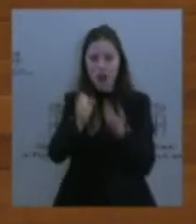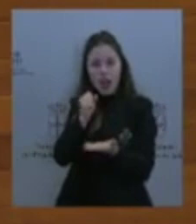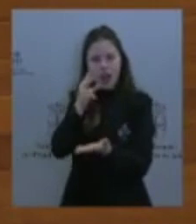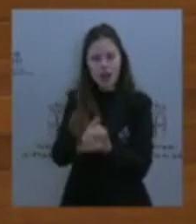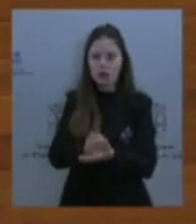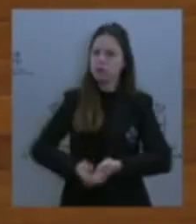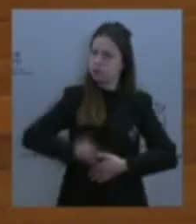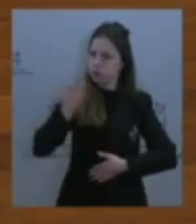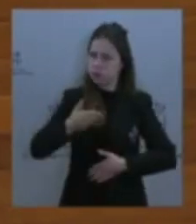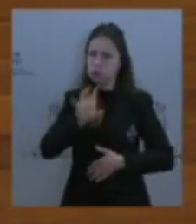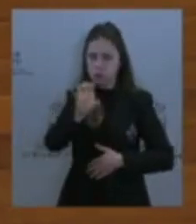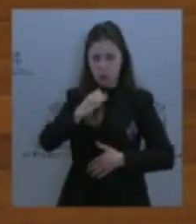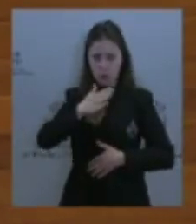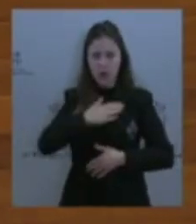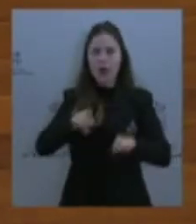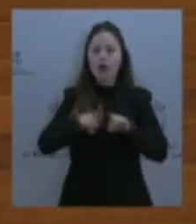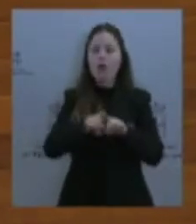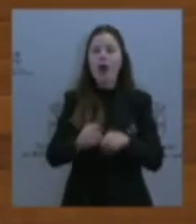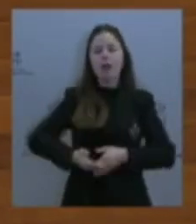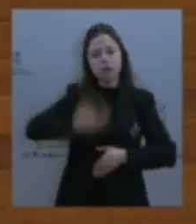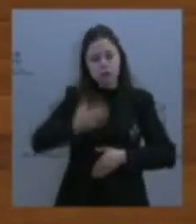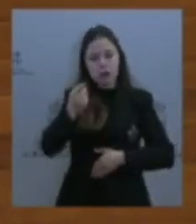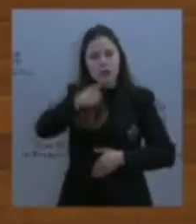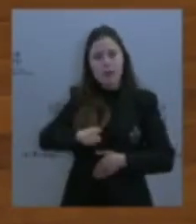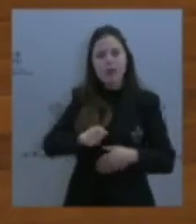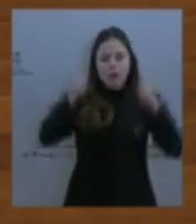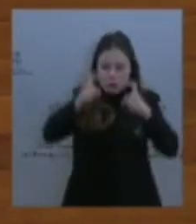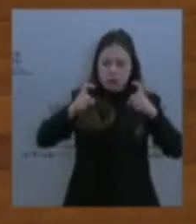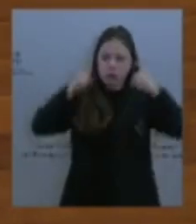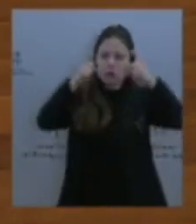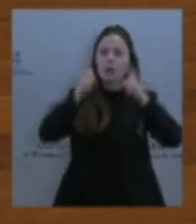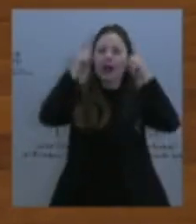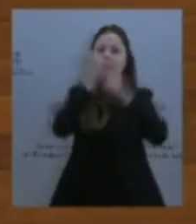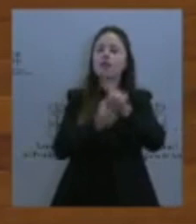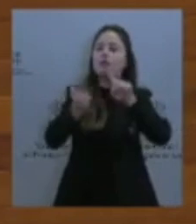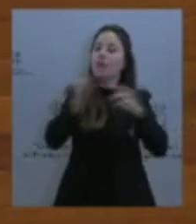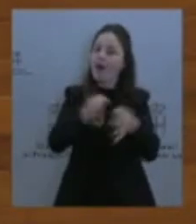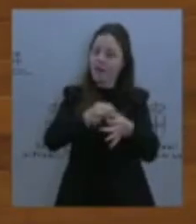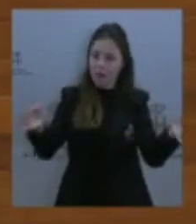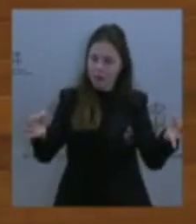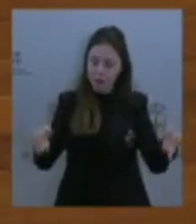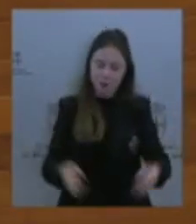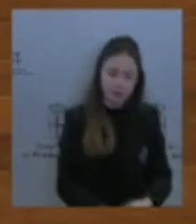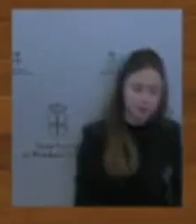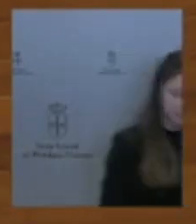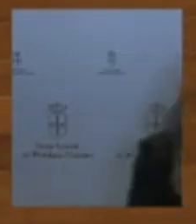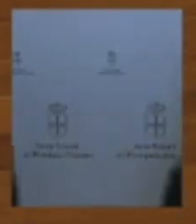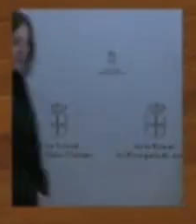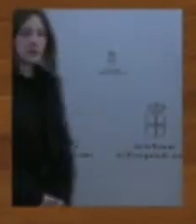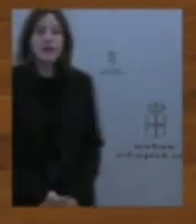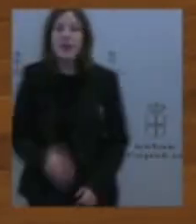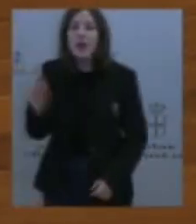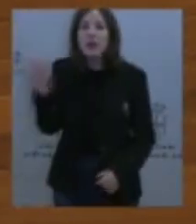grande ha de ser también el esfuerzo para topar soluciones eficaces. Facer una Asturias para vivir y trabajar que encale